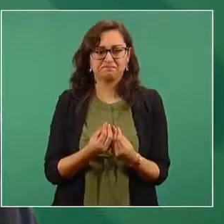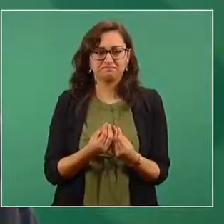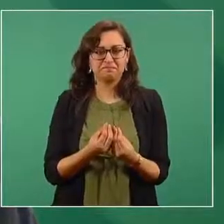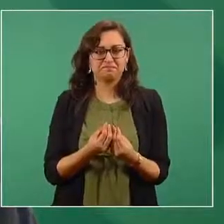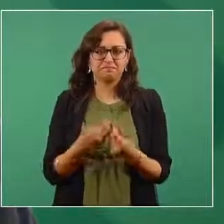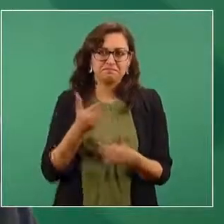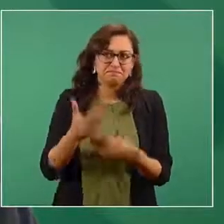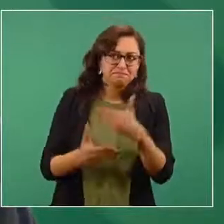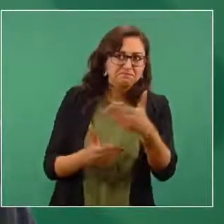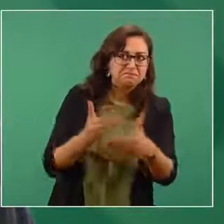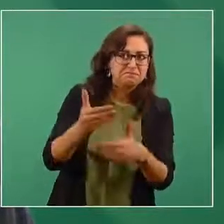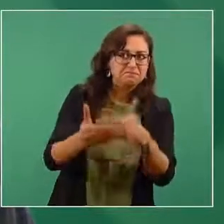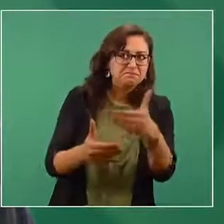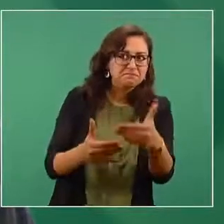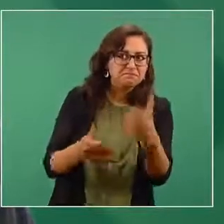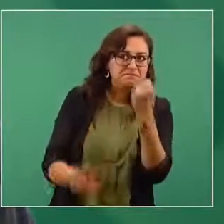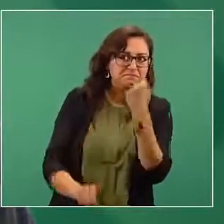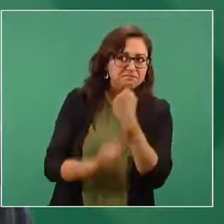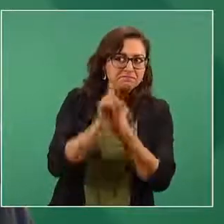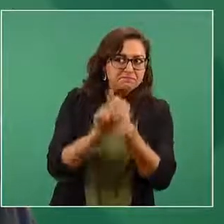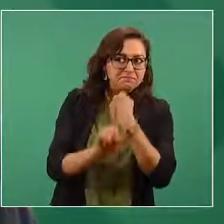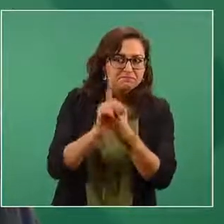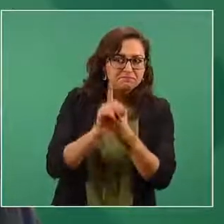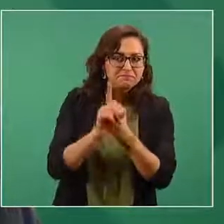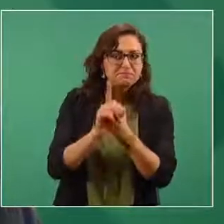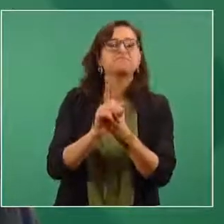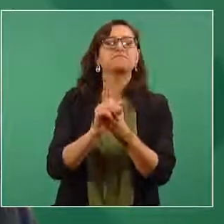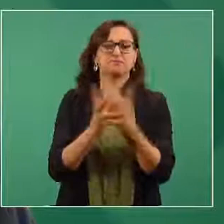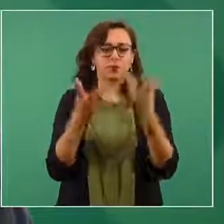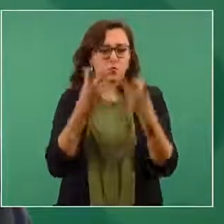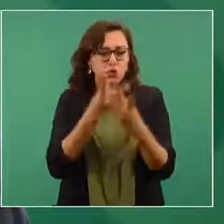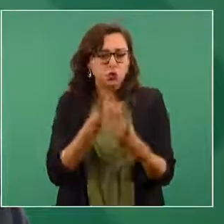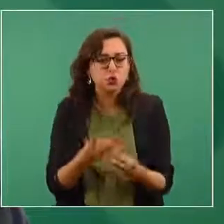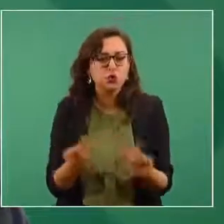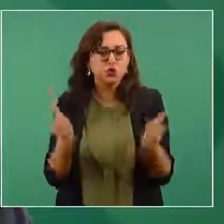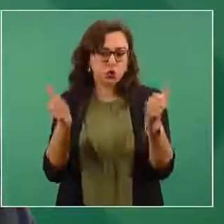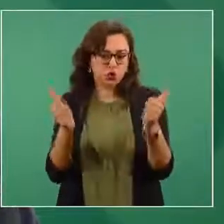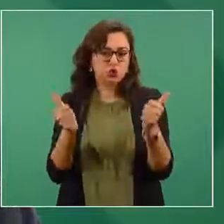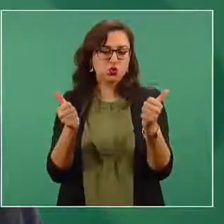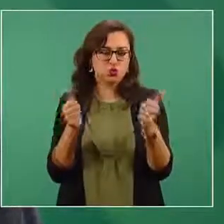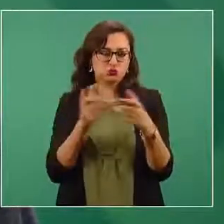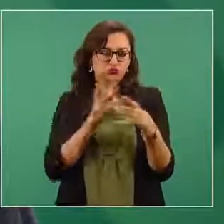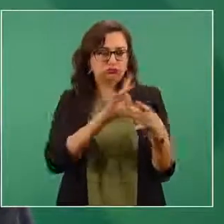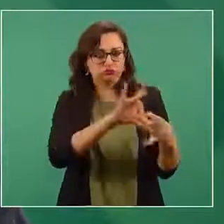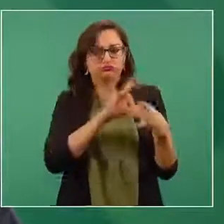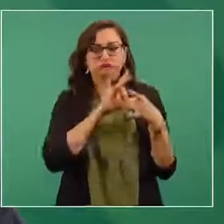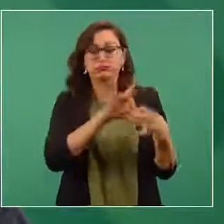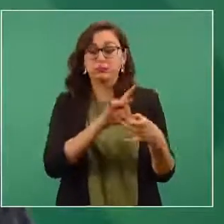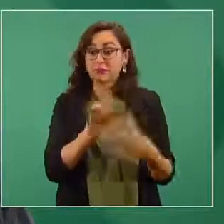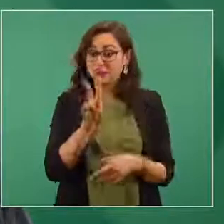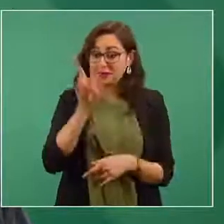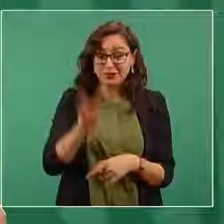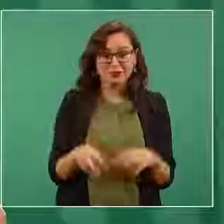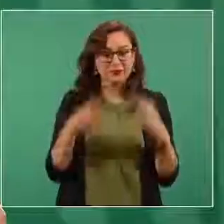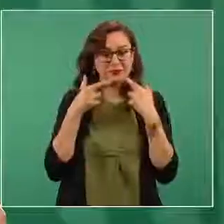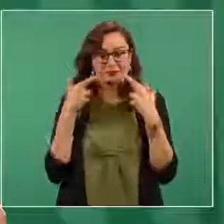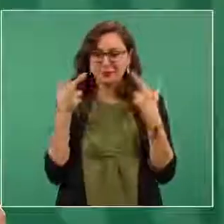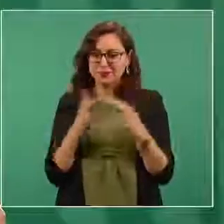problemas y asuntos comunes, lo que tiene que ver con las dos naciones. Y fue muy buena la